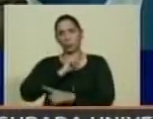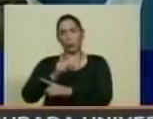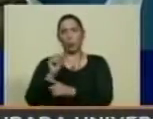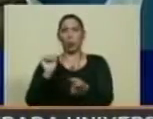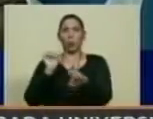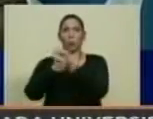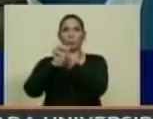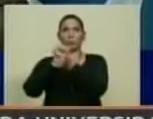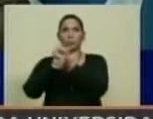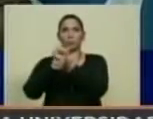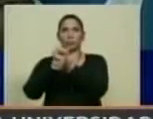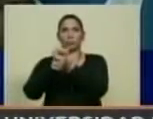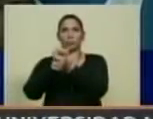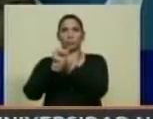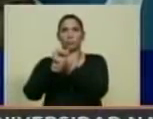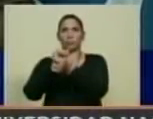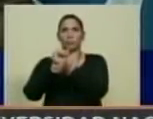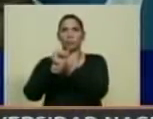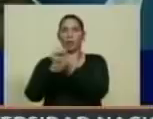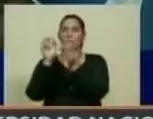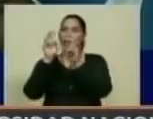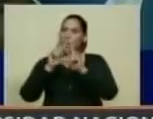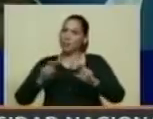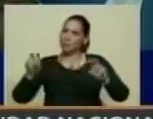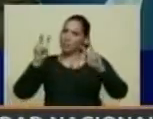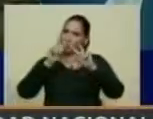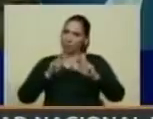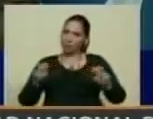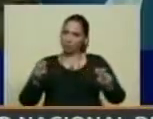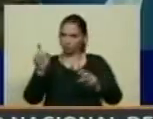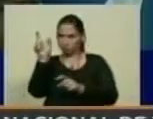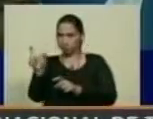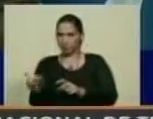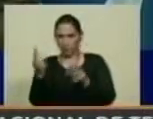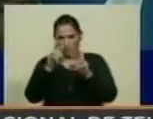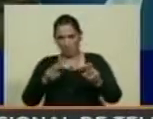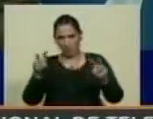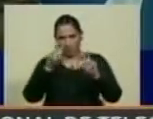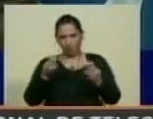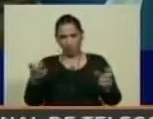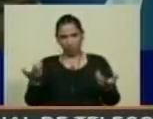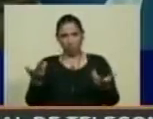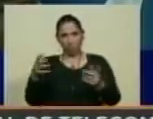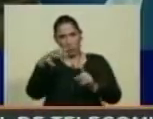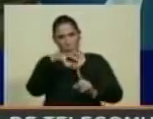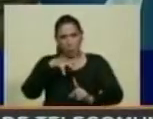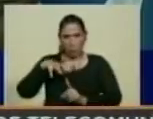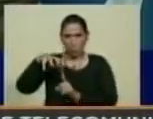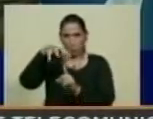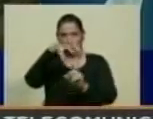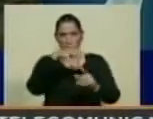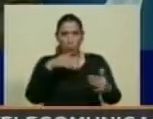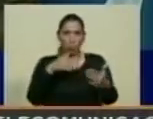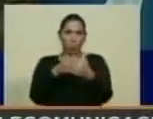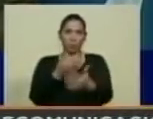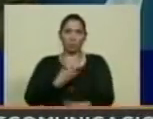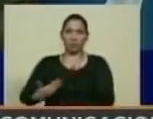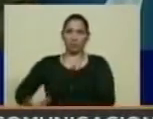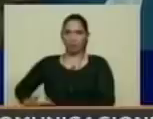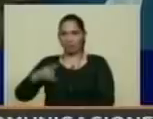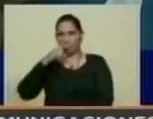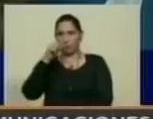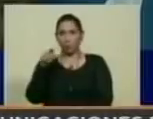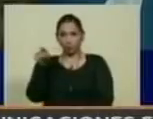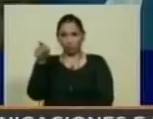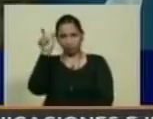solicitada con motivo de la investigación del intento de magnicidio contra el ciudadano presidente de la República, jefe de Estado,